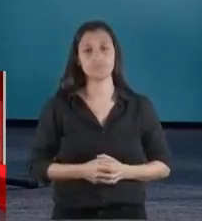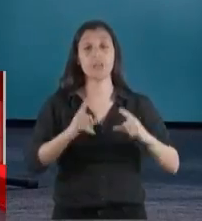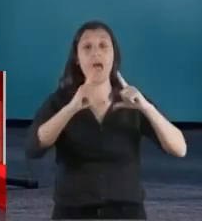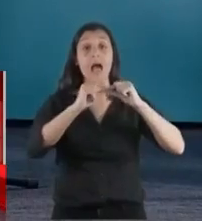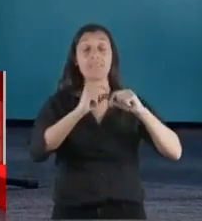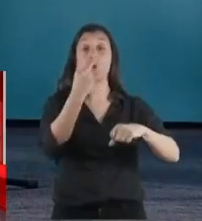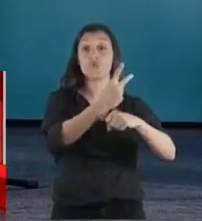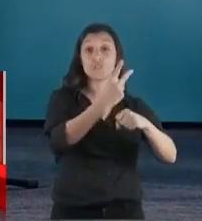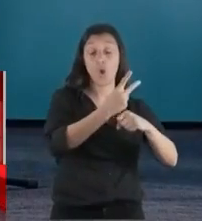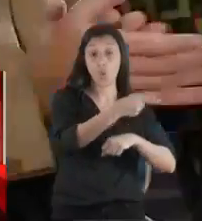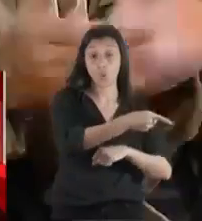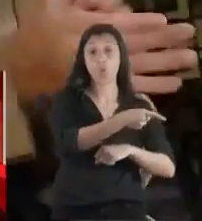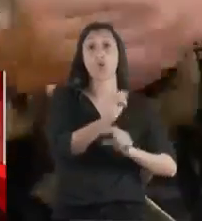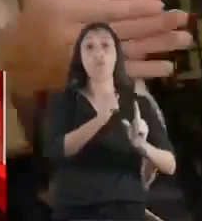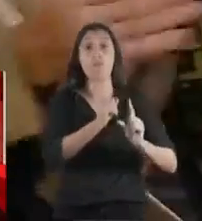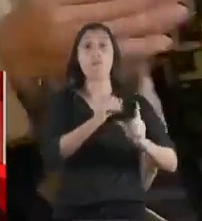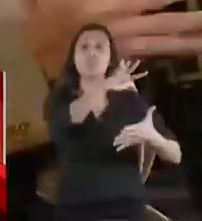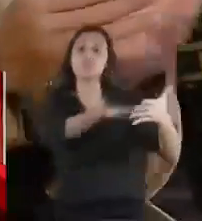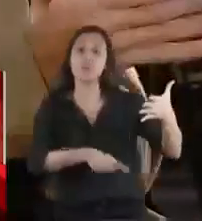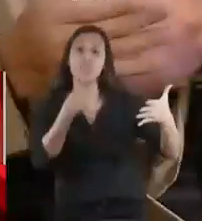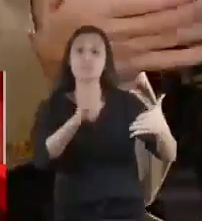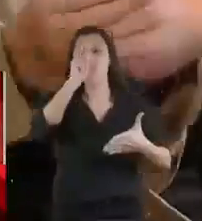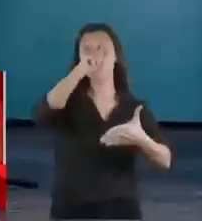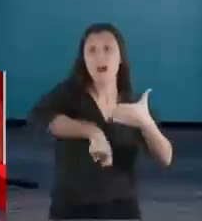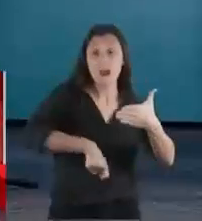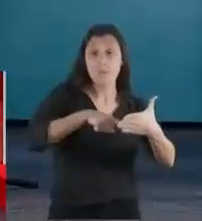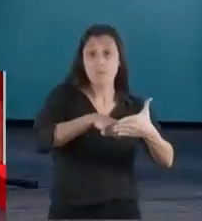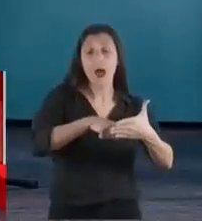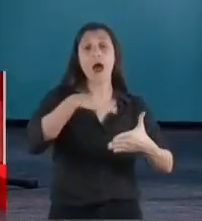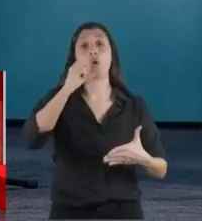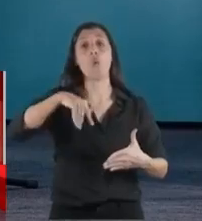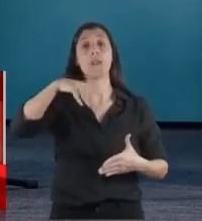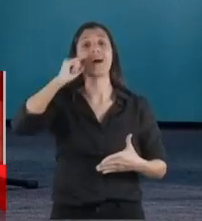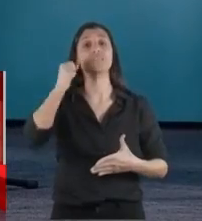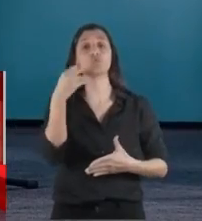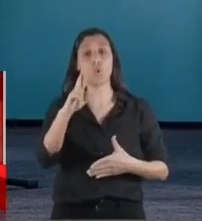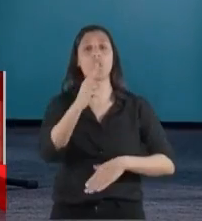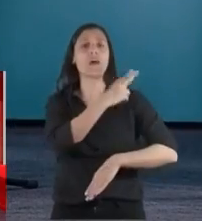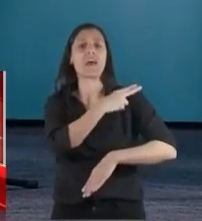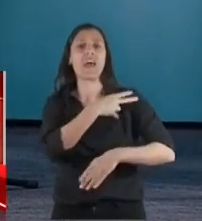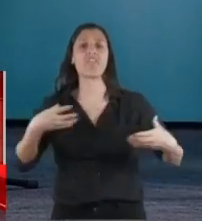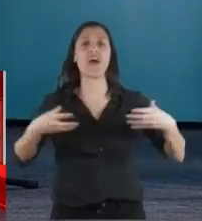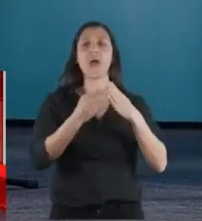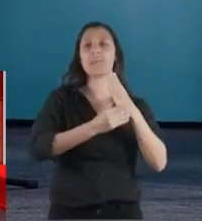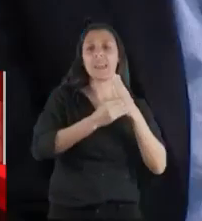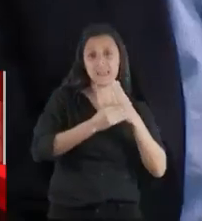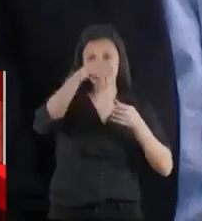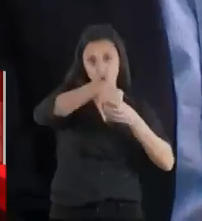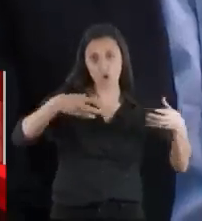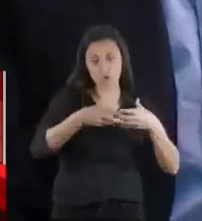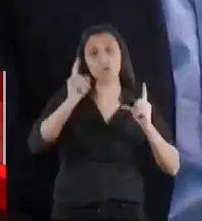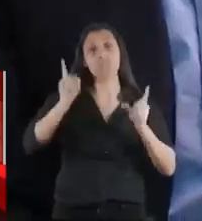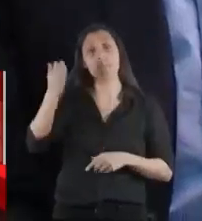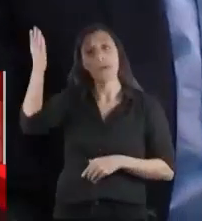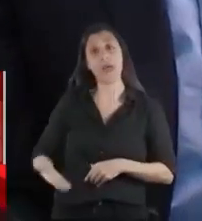Artículo segundo, de forma, firmado Juan Luis Mansur, jefe de gabinete de ministros,